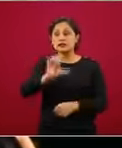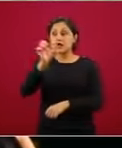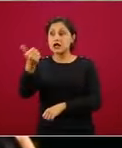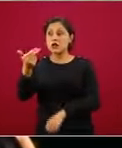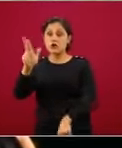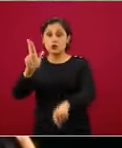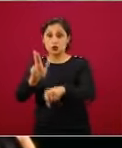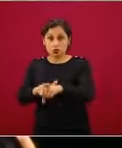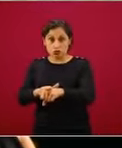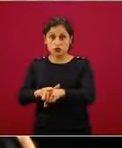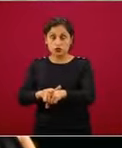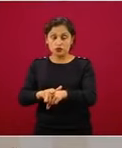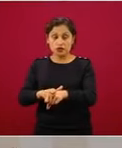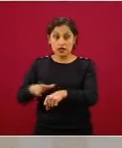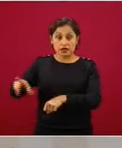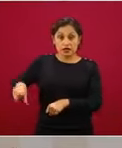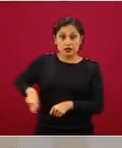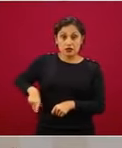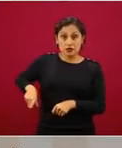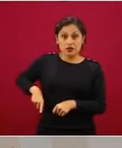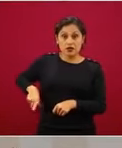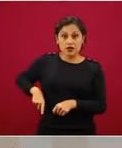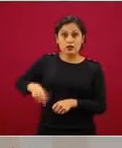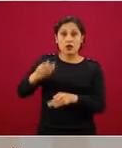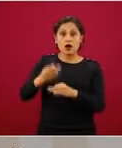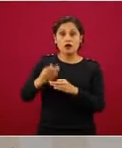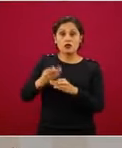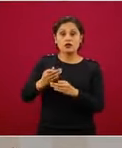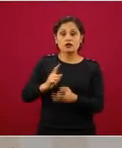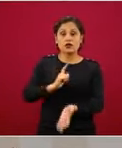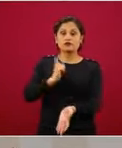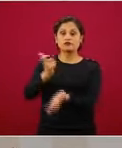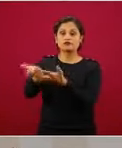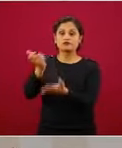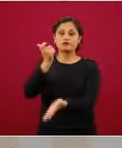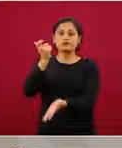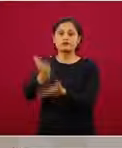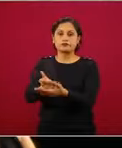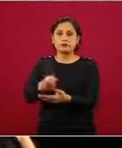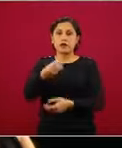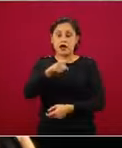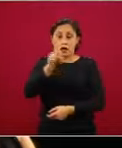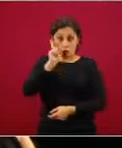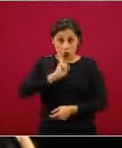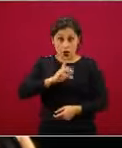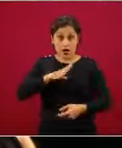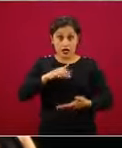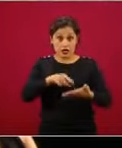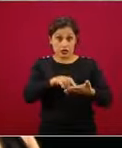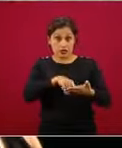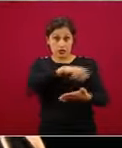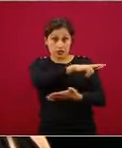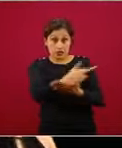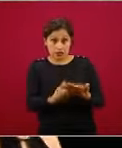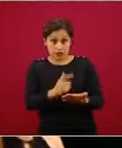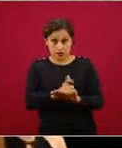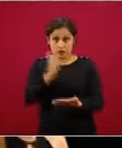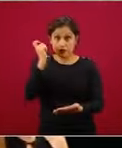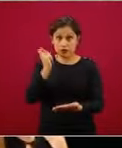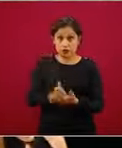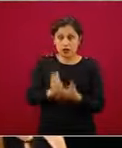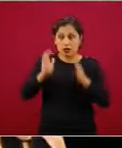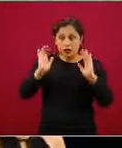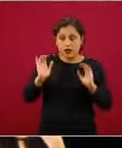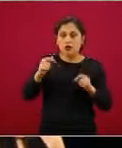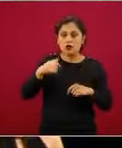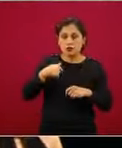lugares de hospitales públicos, les están cobrando. Tienen incluso recibos, pues igualmente, si me dice con